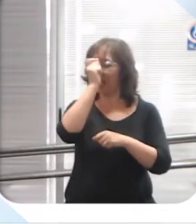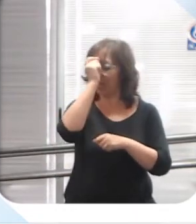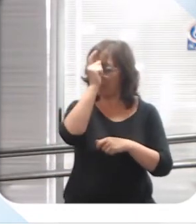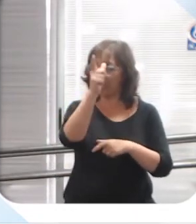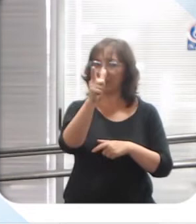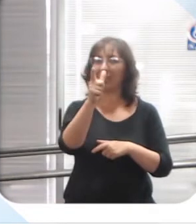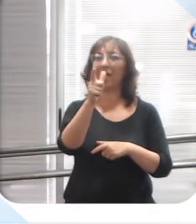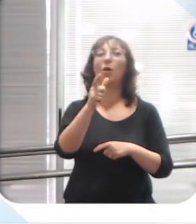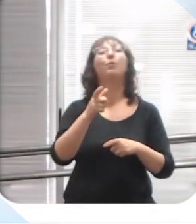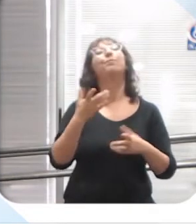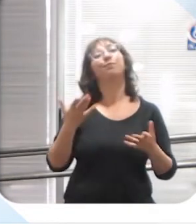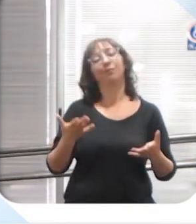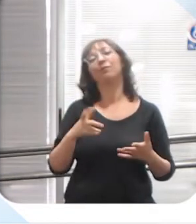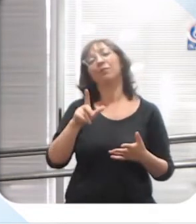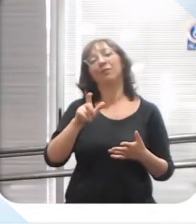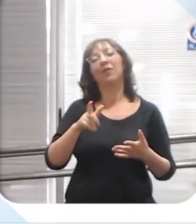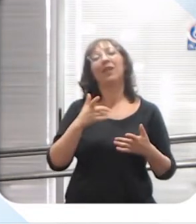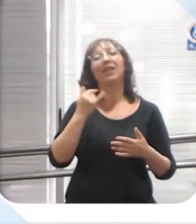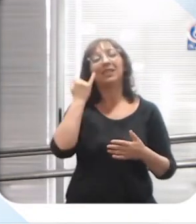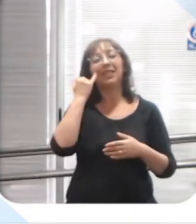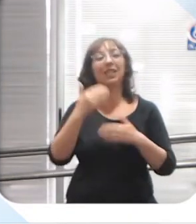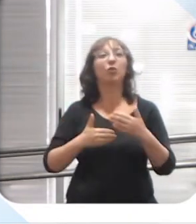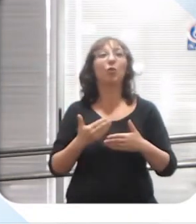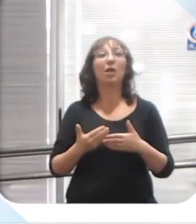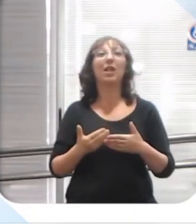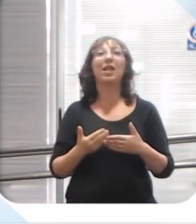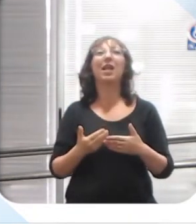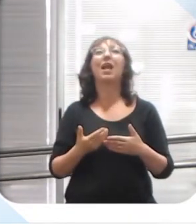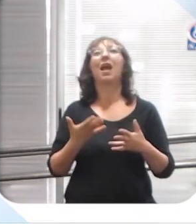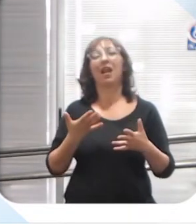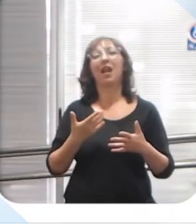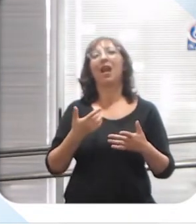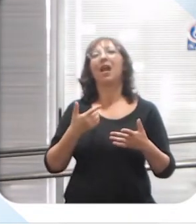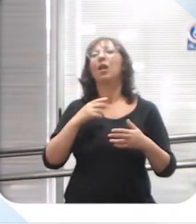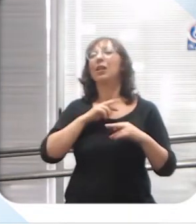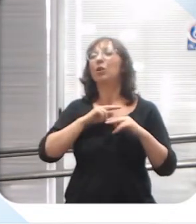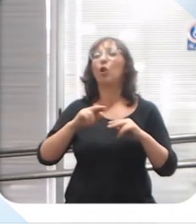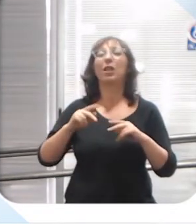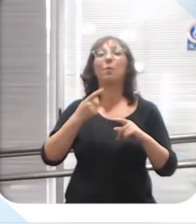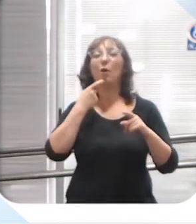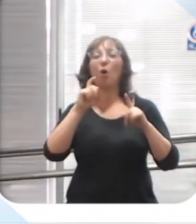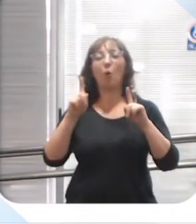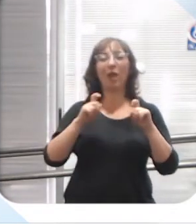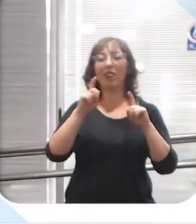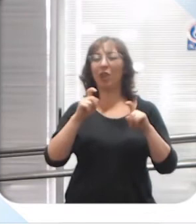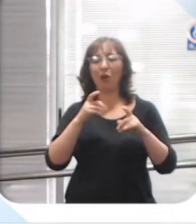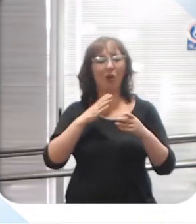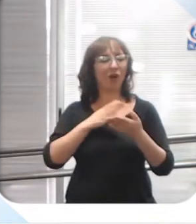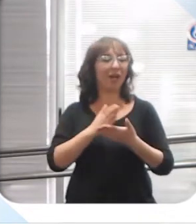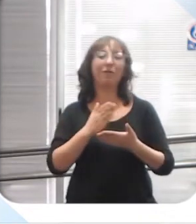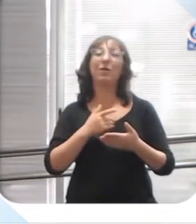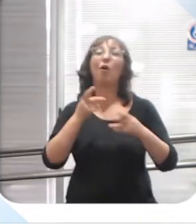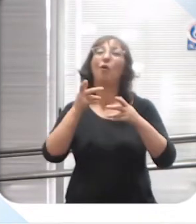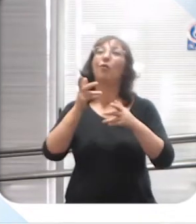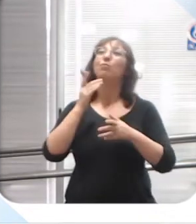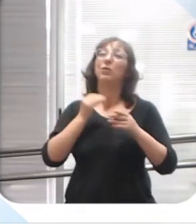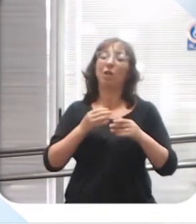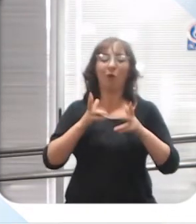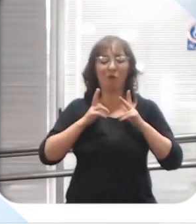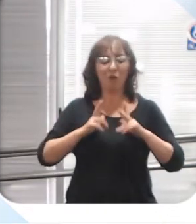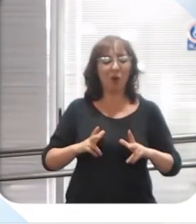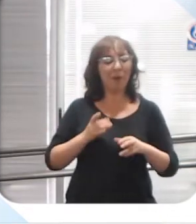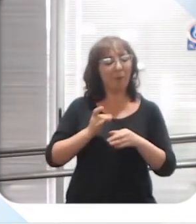capacitarnos. Por supuesto que la sexualidad es algo que nos interpela permanentemente como personas, entonces también formarse con la